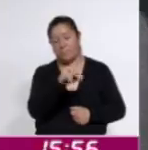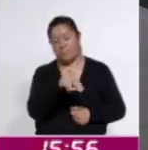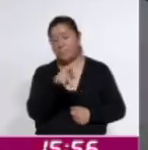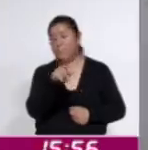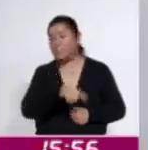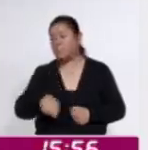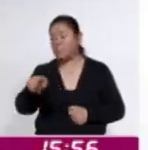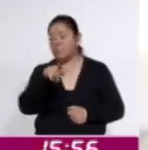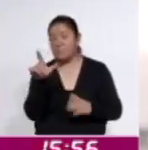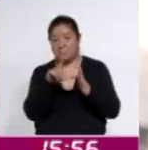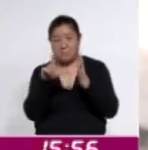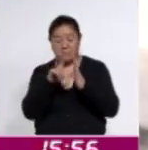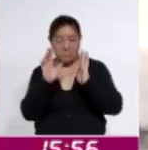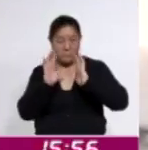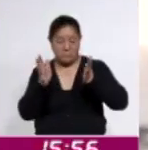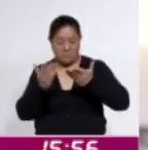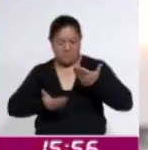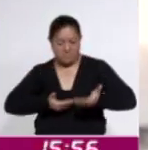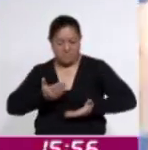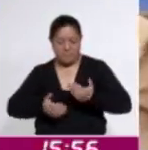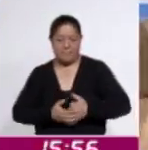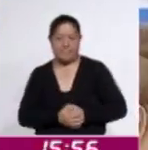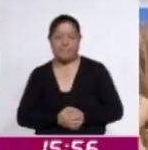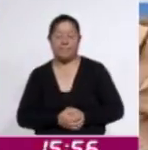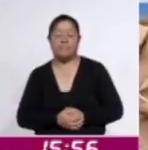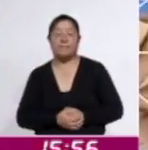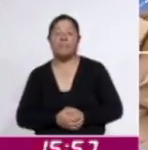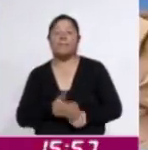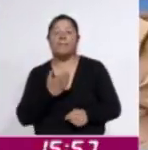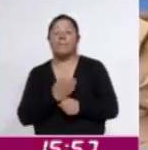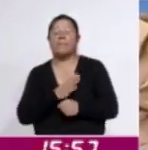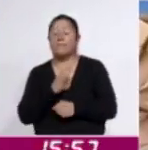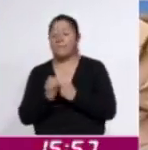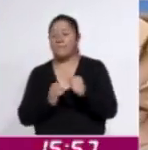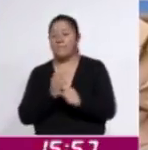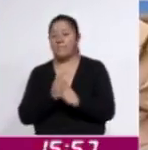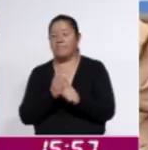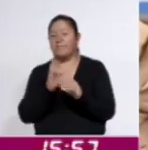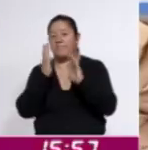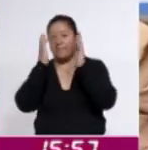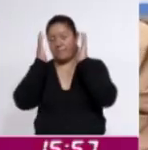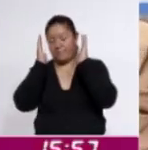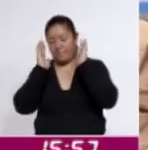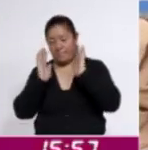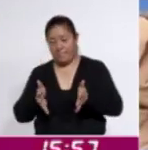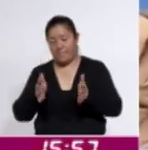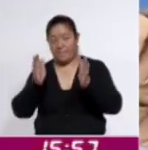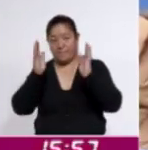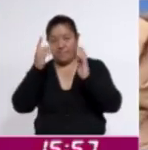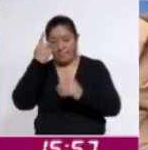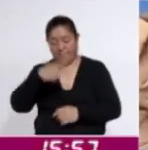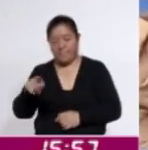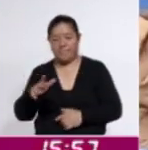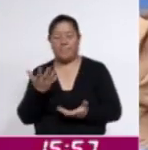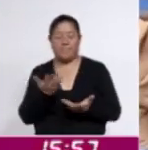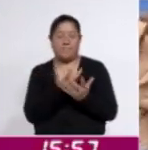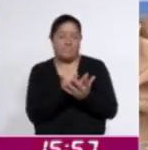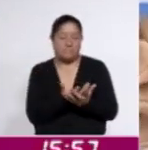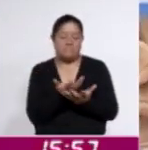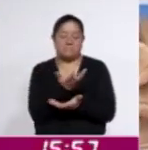mejores pasos. Pues es una oportunidad para salir de nuestra rutina, poder divertirnos y convivir en